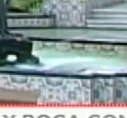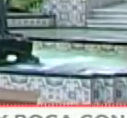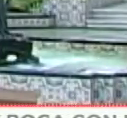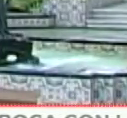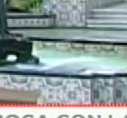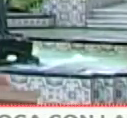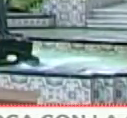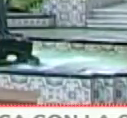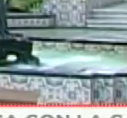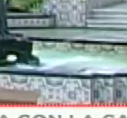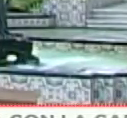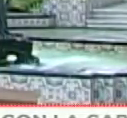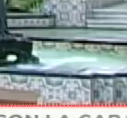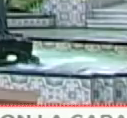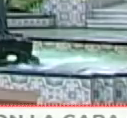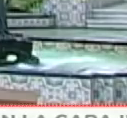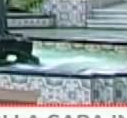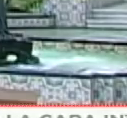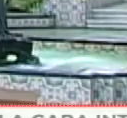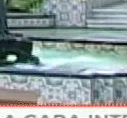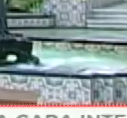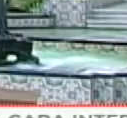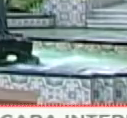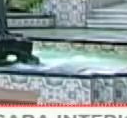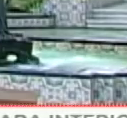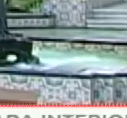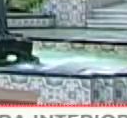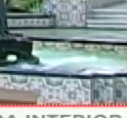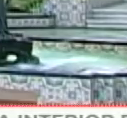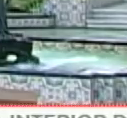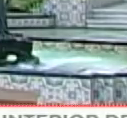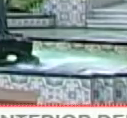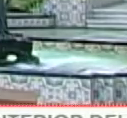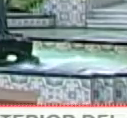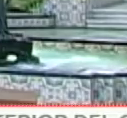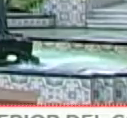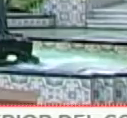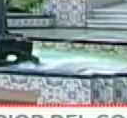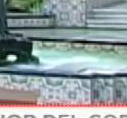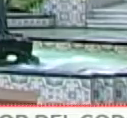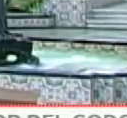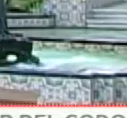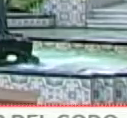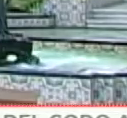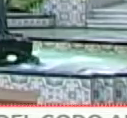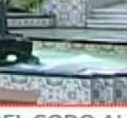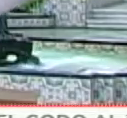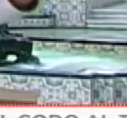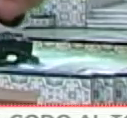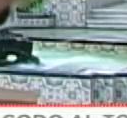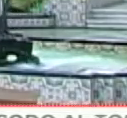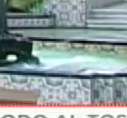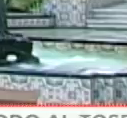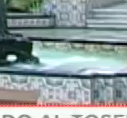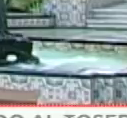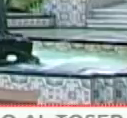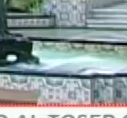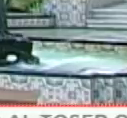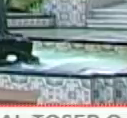Muy buenas tardes a todo el pueblo de Venezuela. Solicito permiso para poder conversar con ustedes